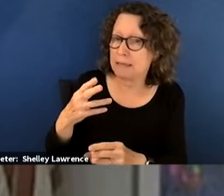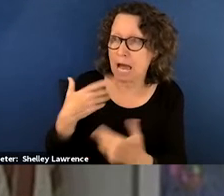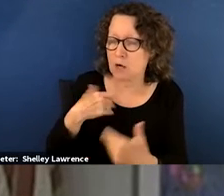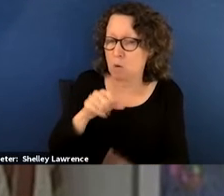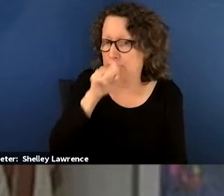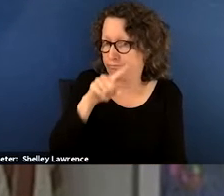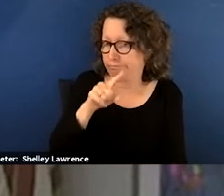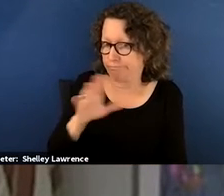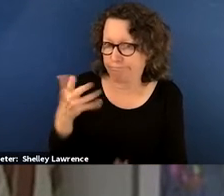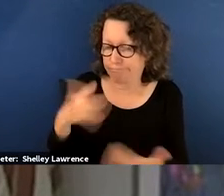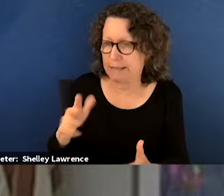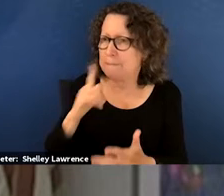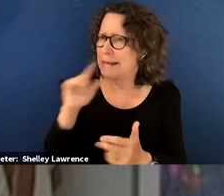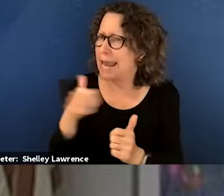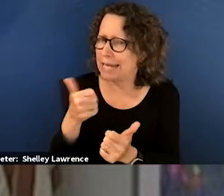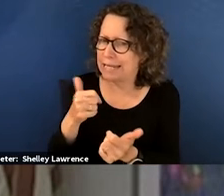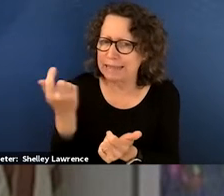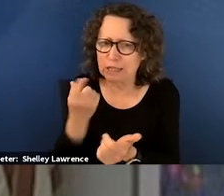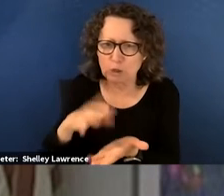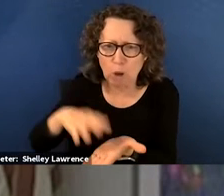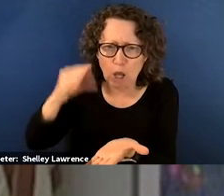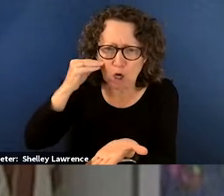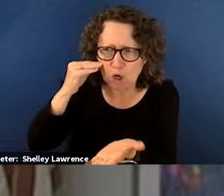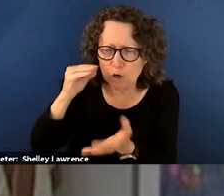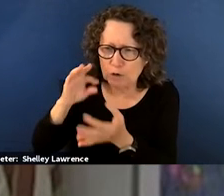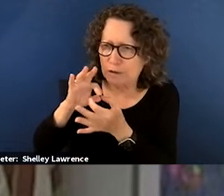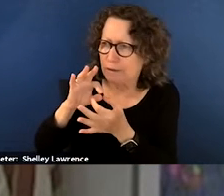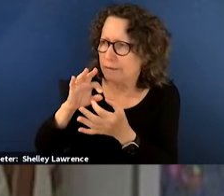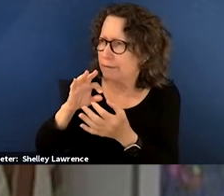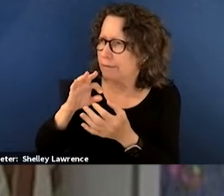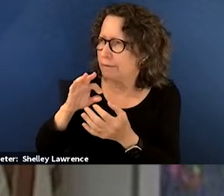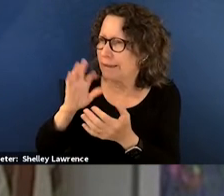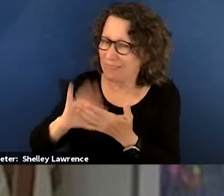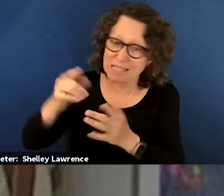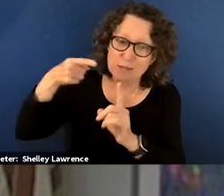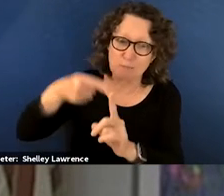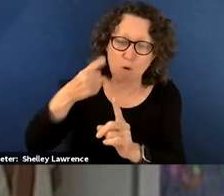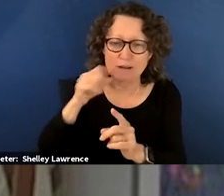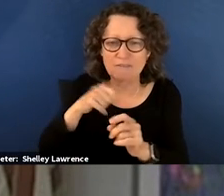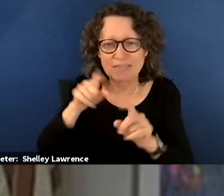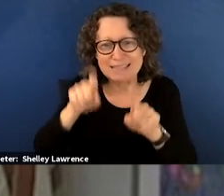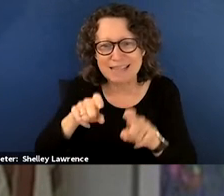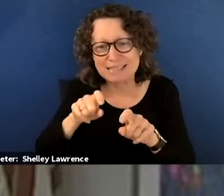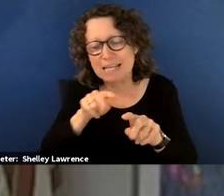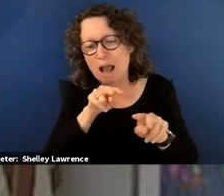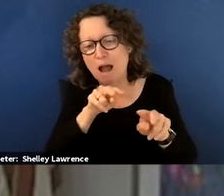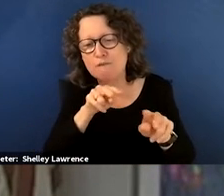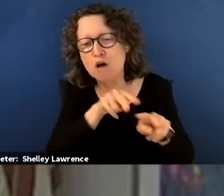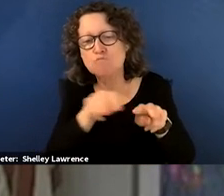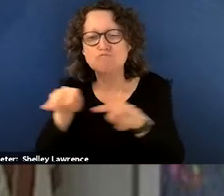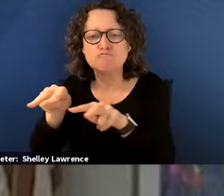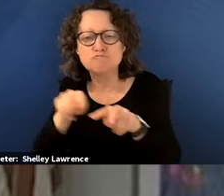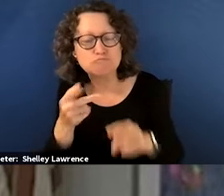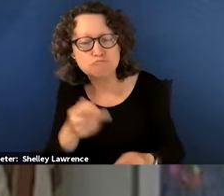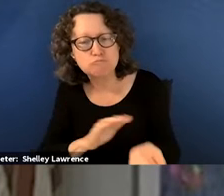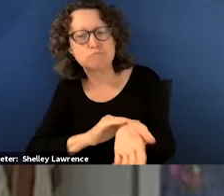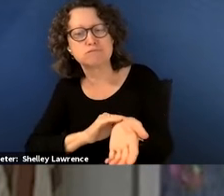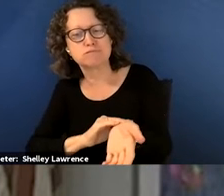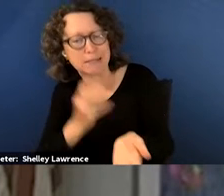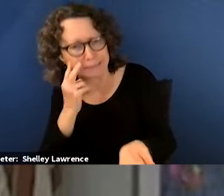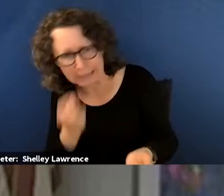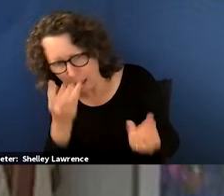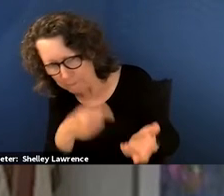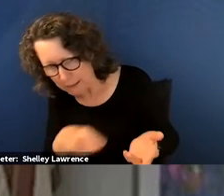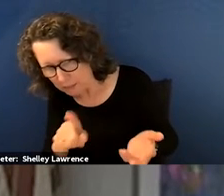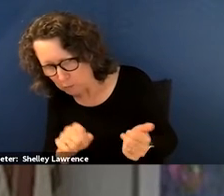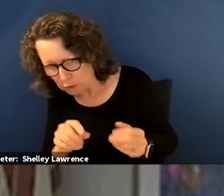no queremos romper la confidencialidad. Me pregunto si ha habido algunas lecciones que hemos aprendido sobre las